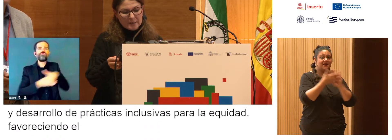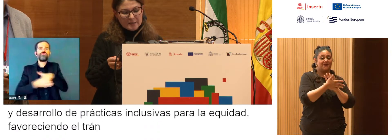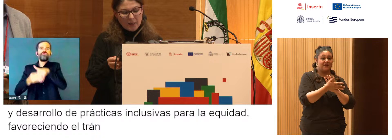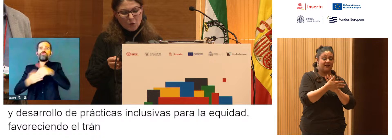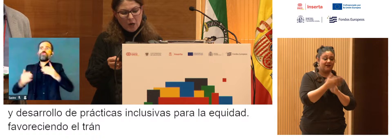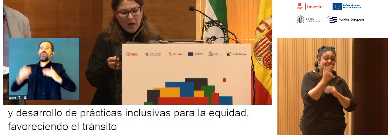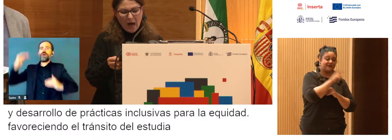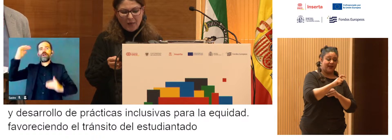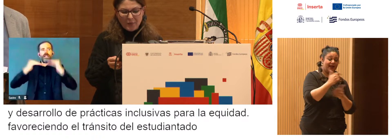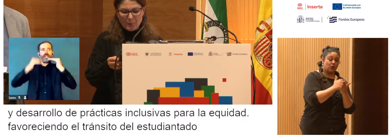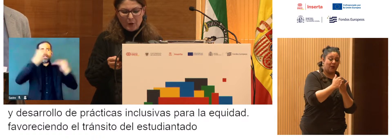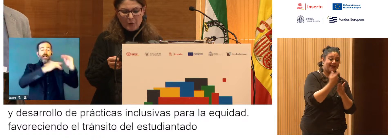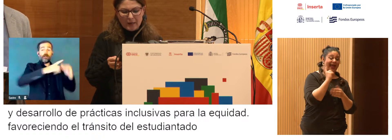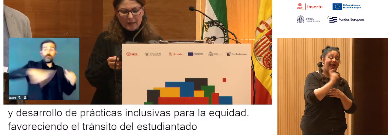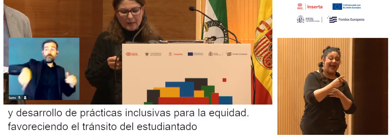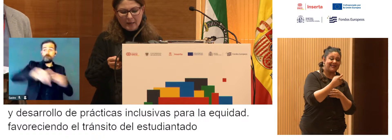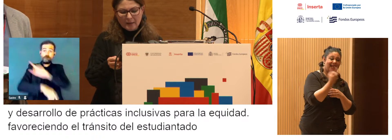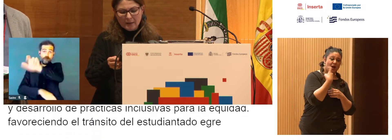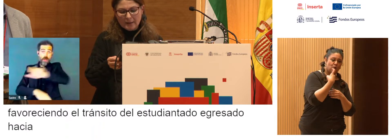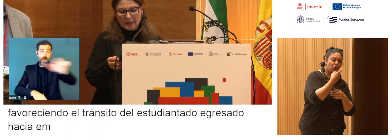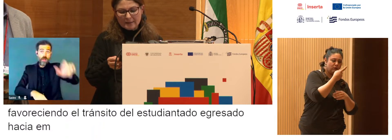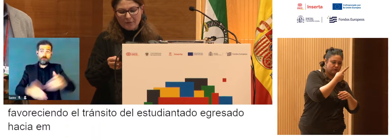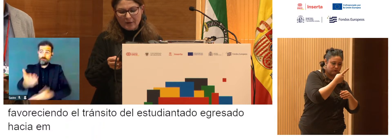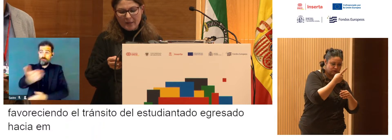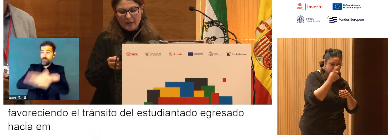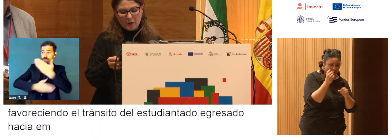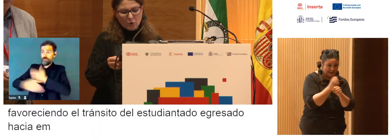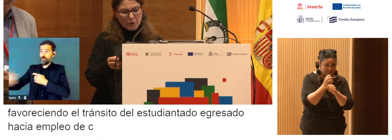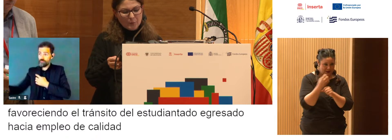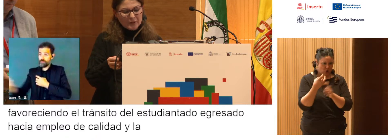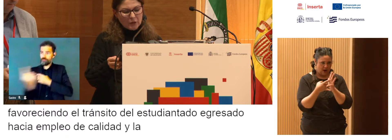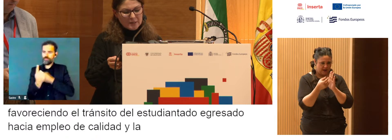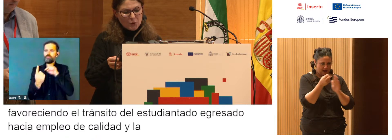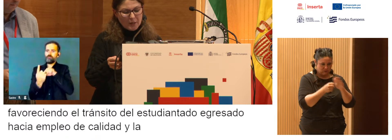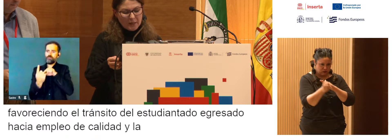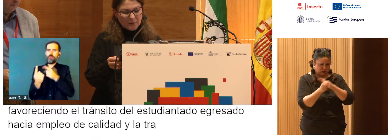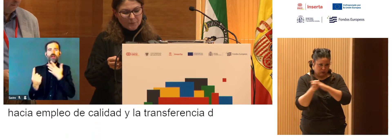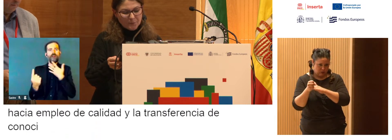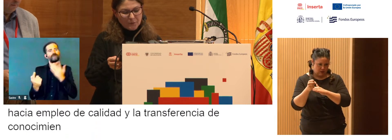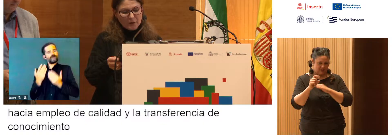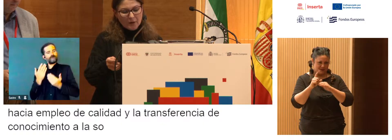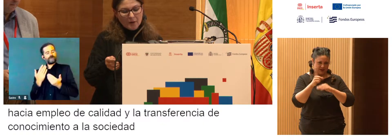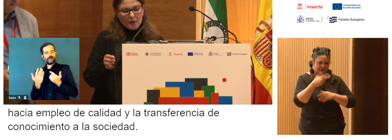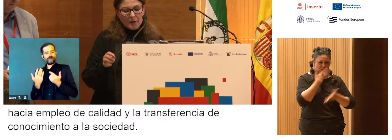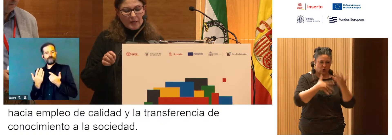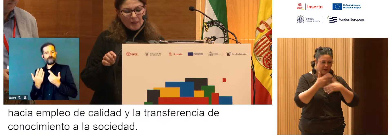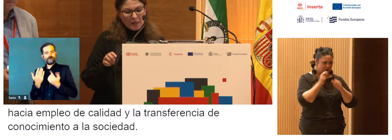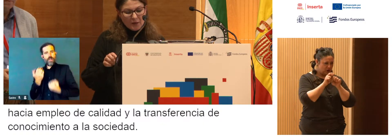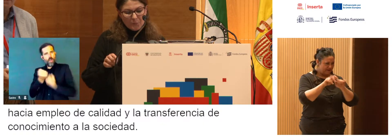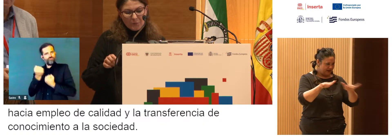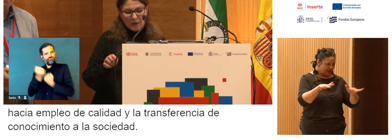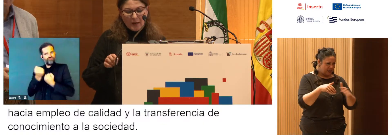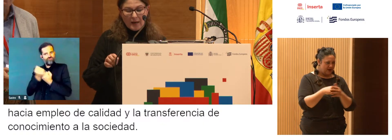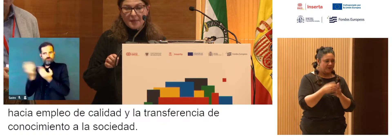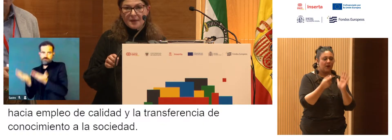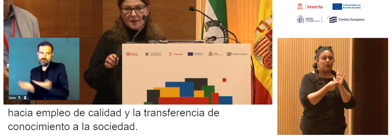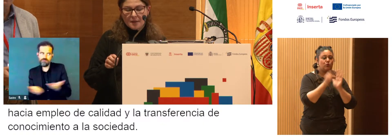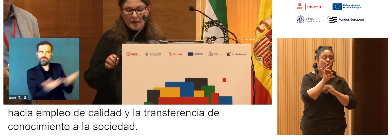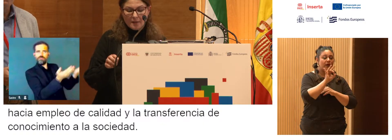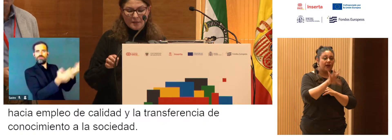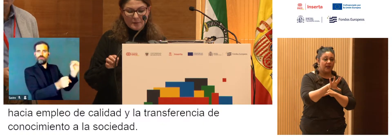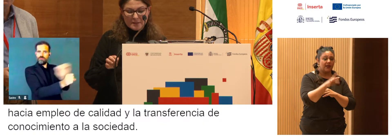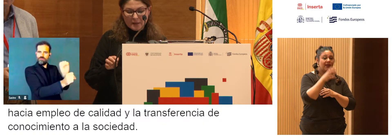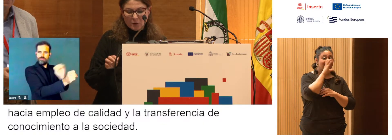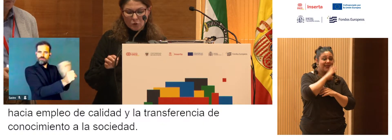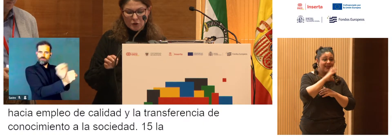estudiantado egresado hacia empleo de calidad y la transferencia de conocimiento a la sociedad. 15. La